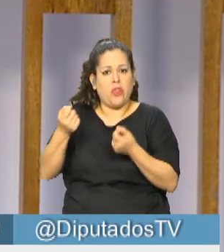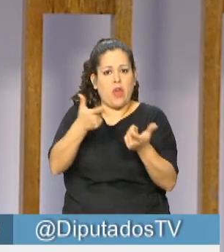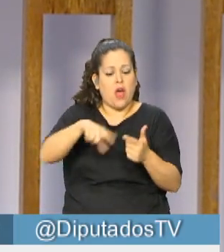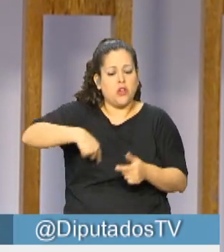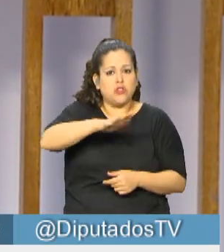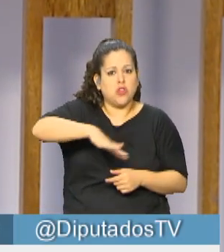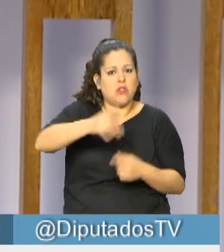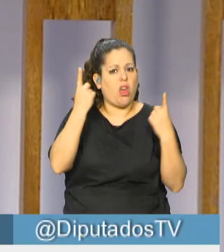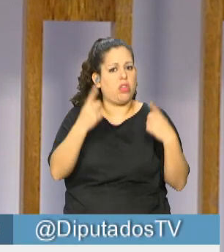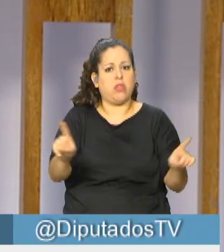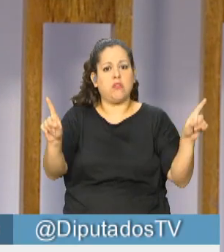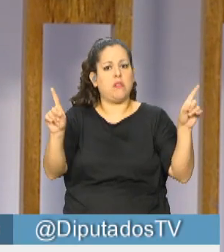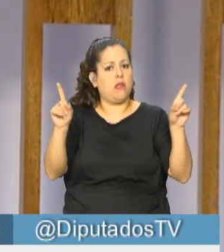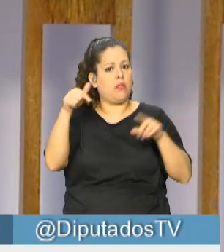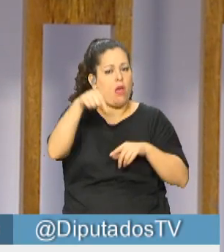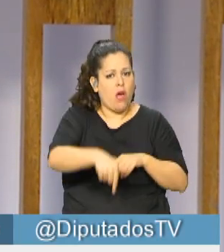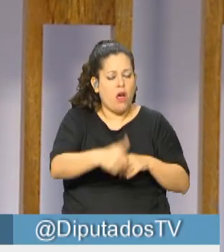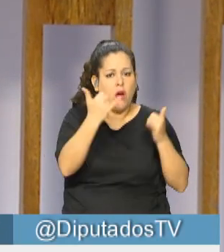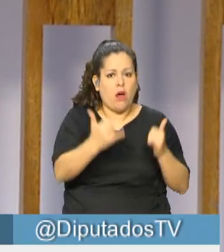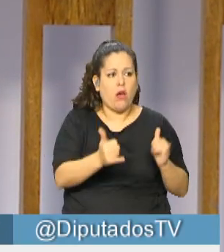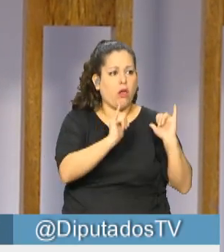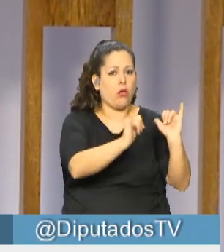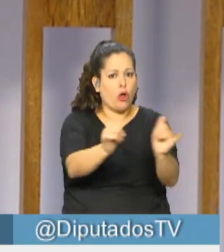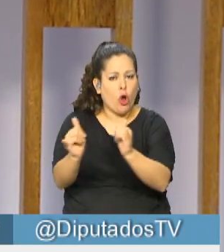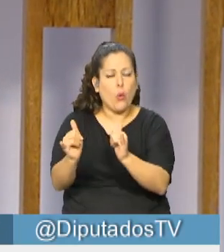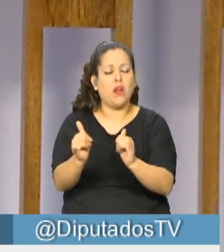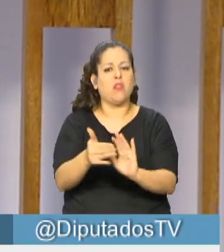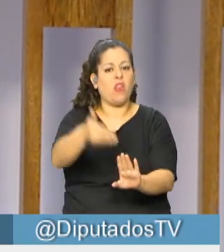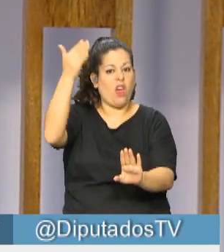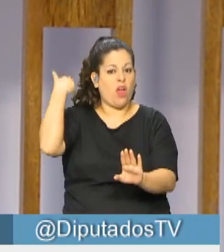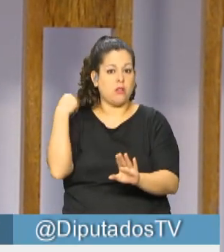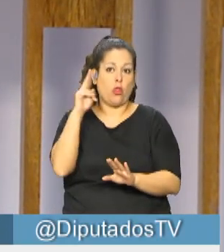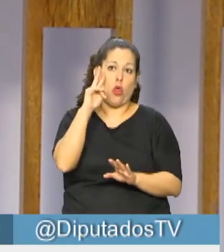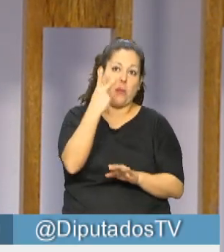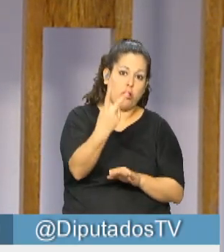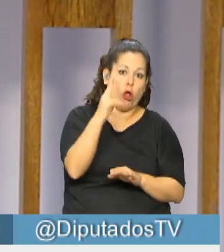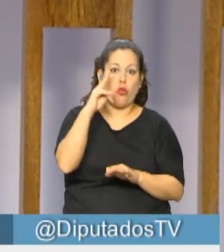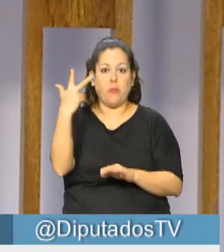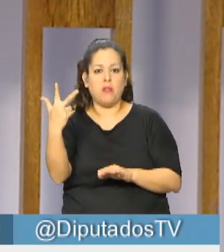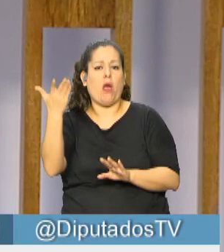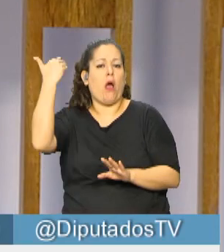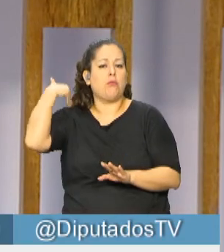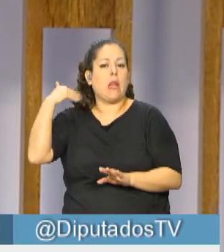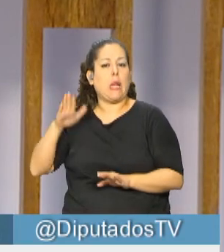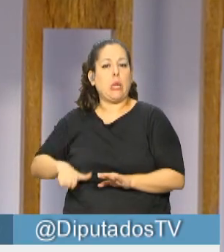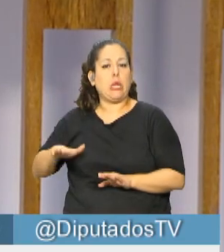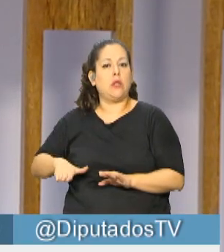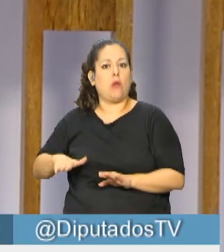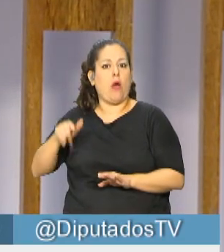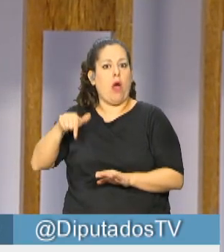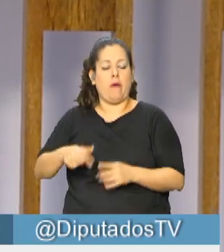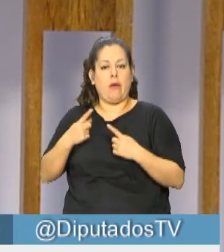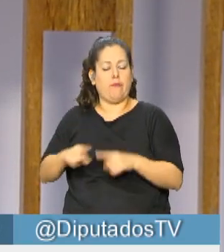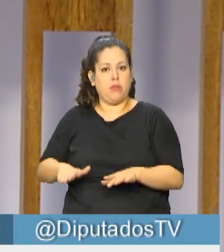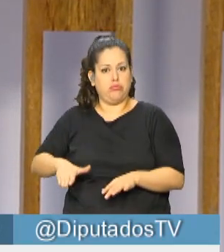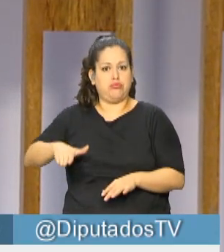incluir jóvenes que en el 2002 o en el 2000 eran niños. Sí. Entonces es una sociedad totalmente distinta